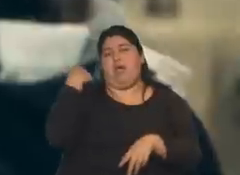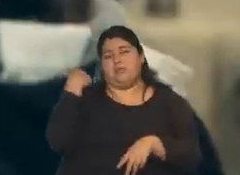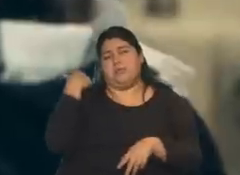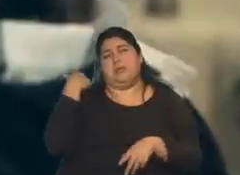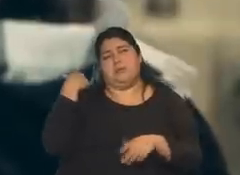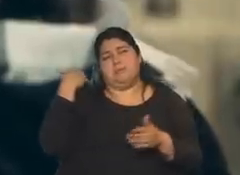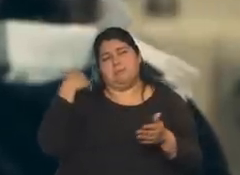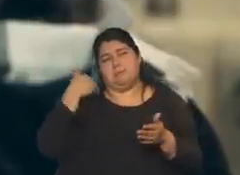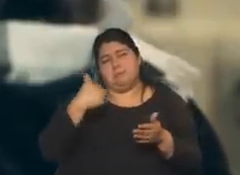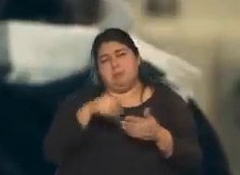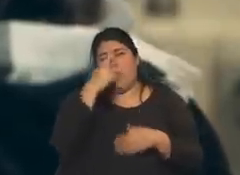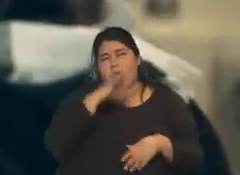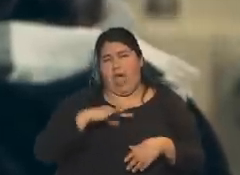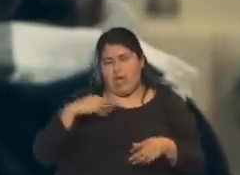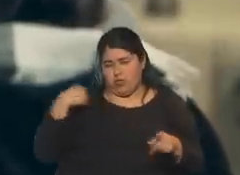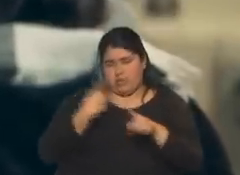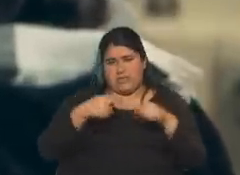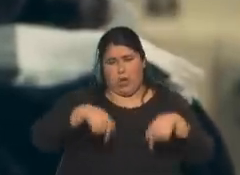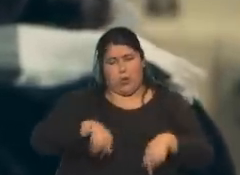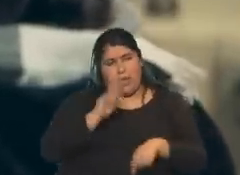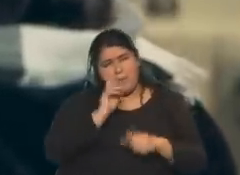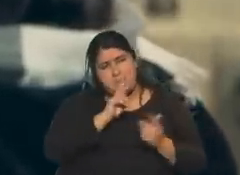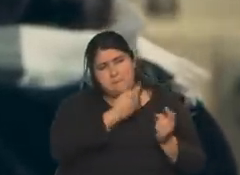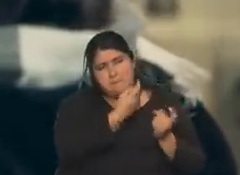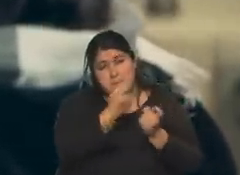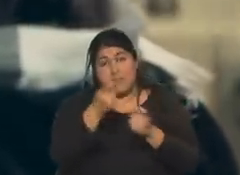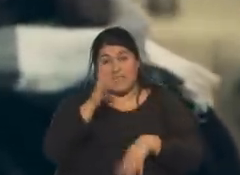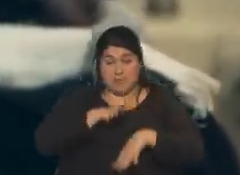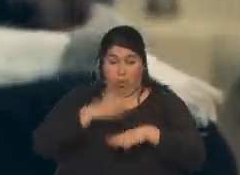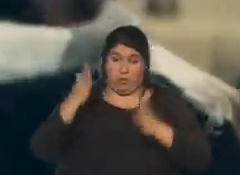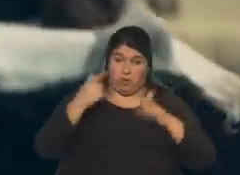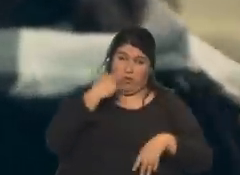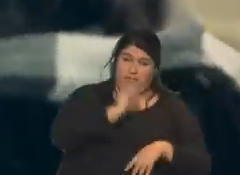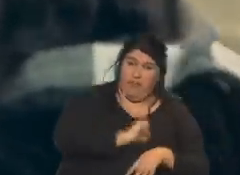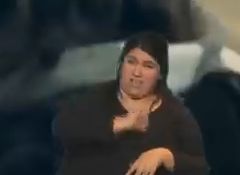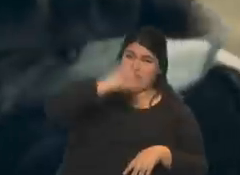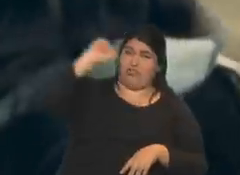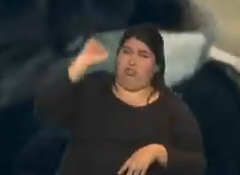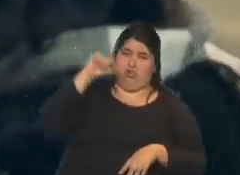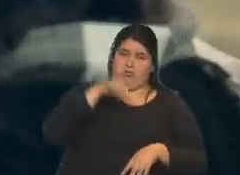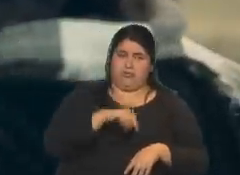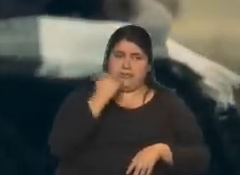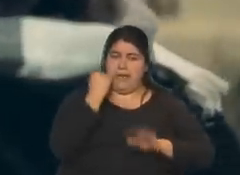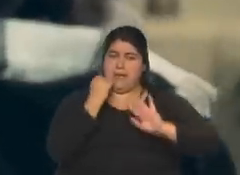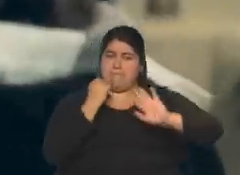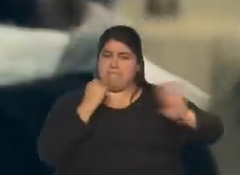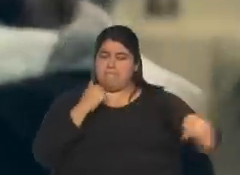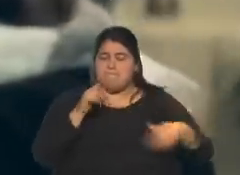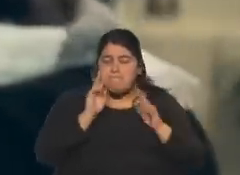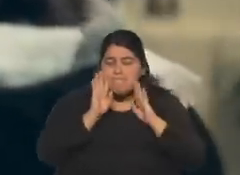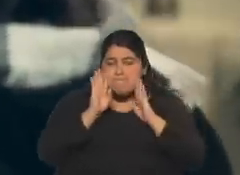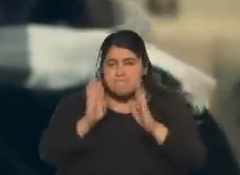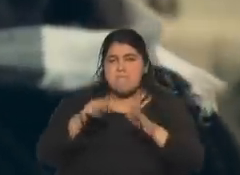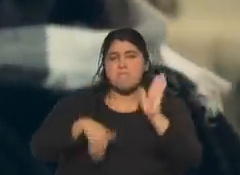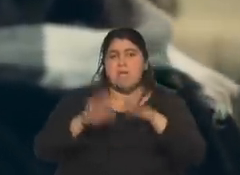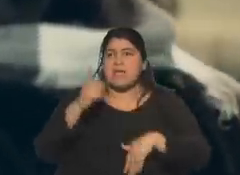sobre todo de hace un año ahora, este proceso inflacionario hizo que ya dejáramos de lado eso y empezar a ver realmente